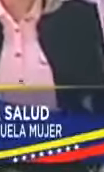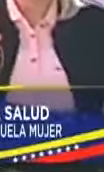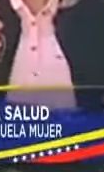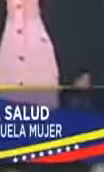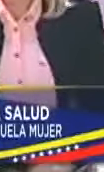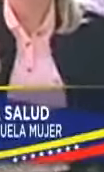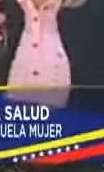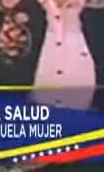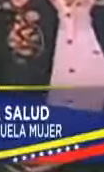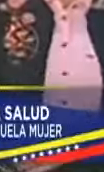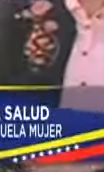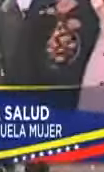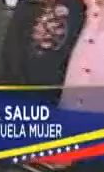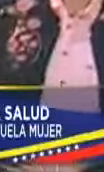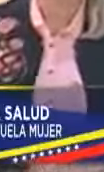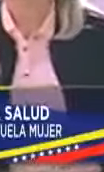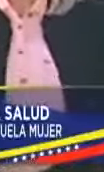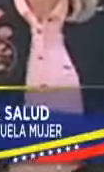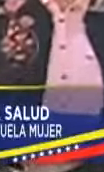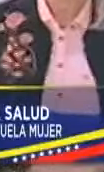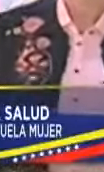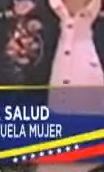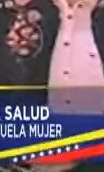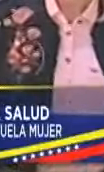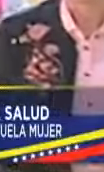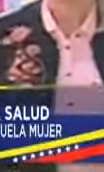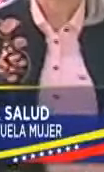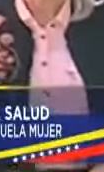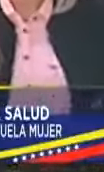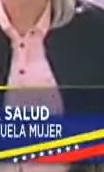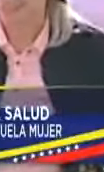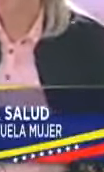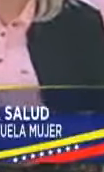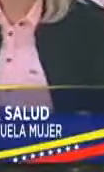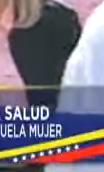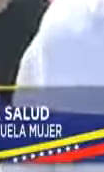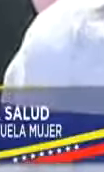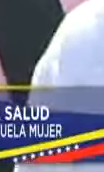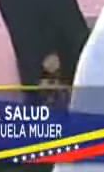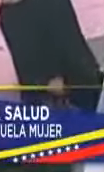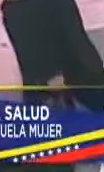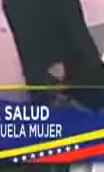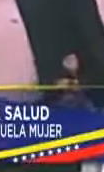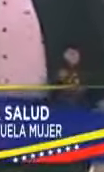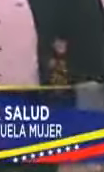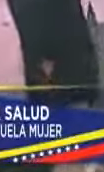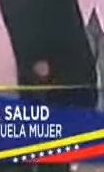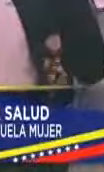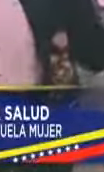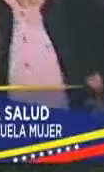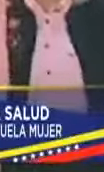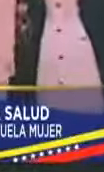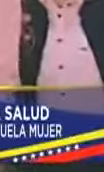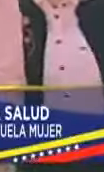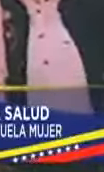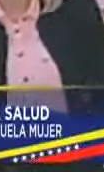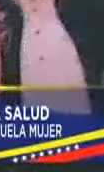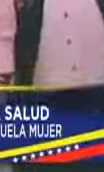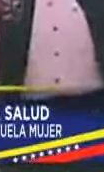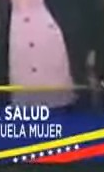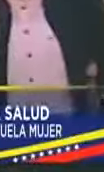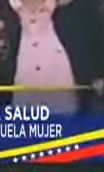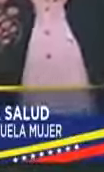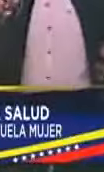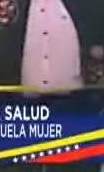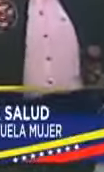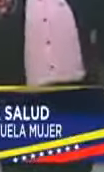en esta importante actividad. Es el amor, es el agradecimiento, amor con amor se paga, y así